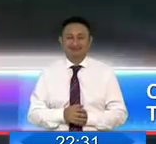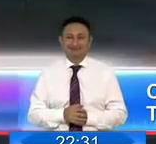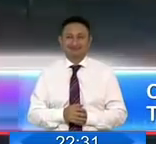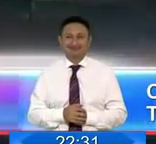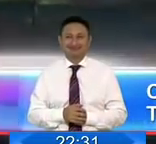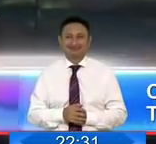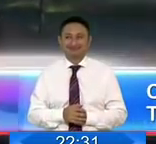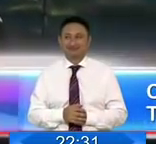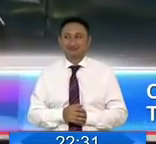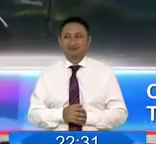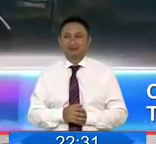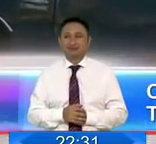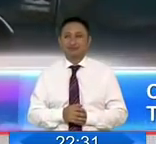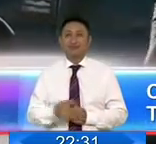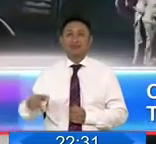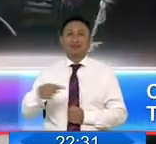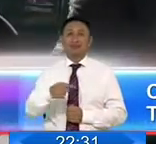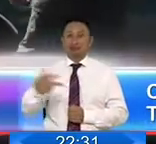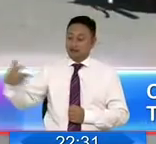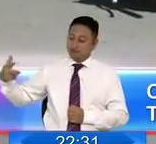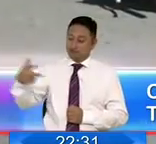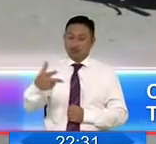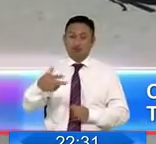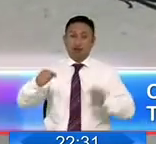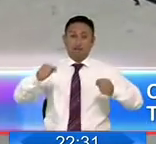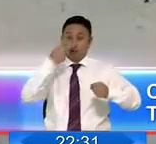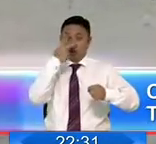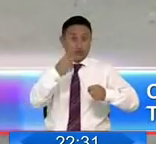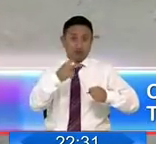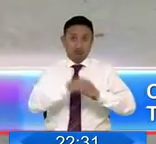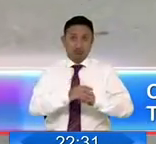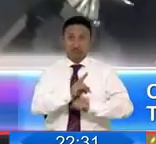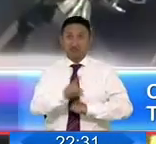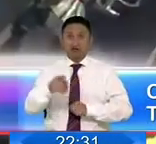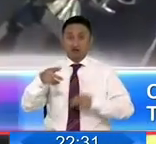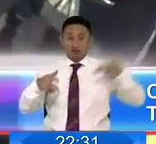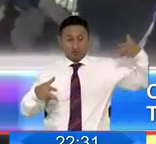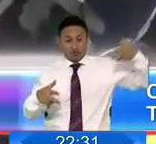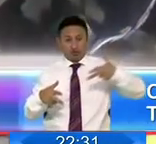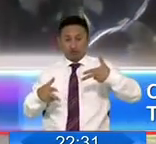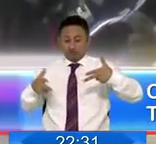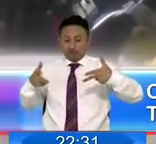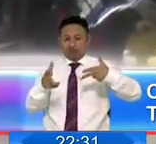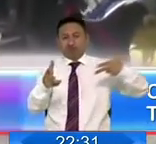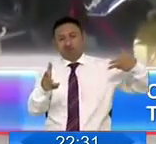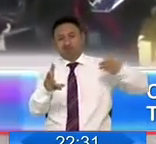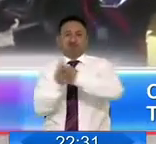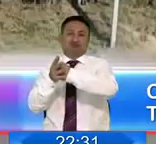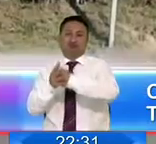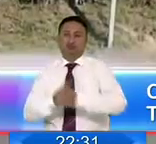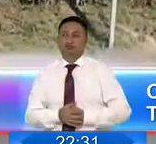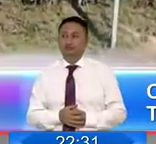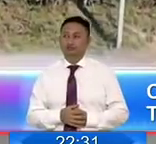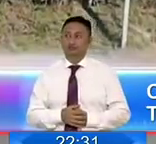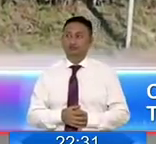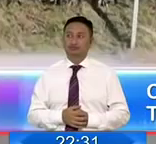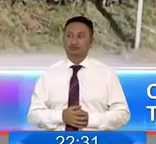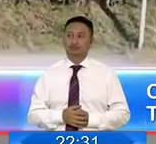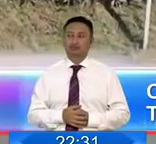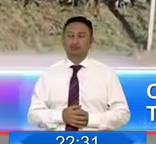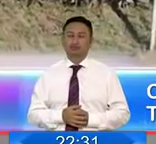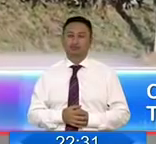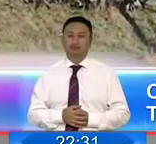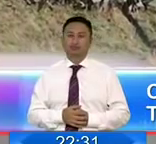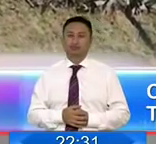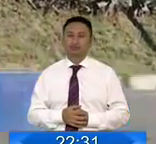salió abruptamente de la transversal sin percatarse que bajaba el desafortunado motociclista. Salió de la